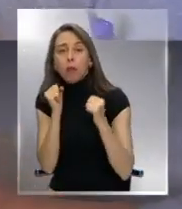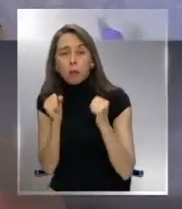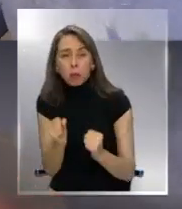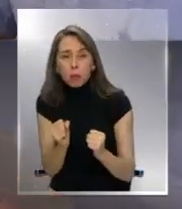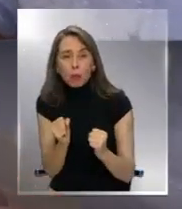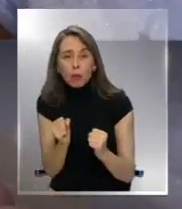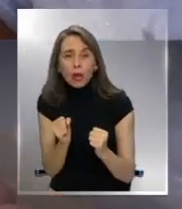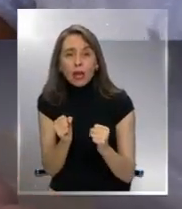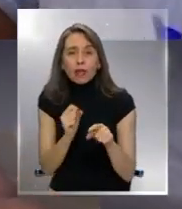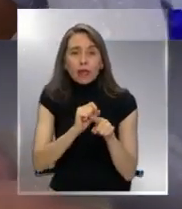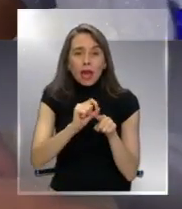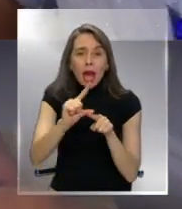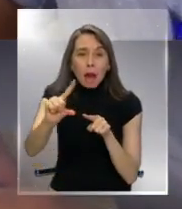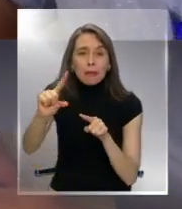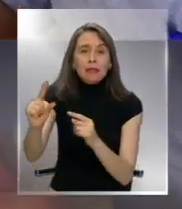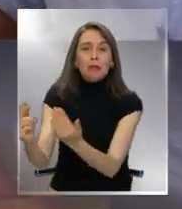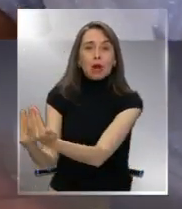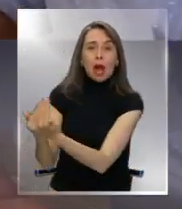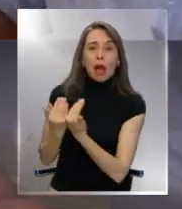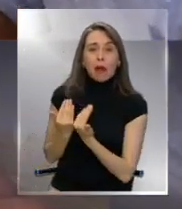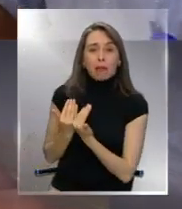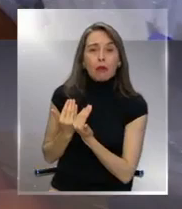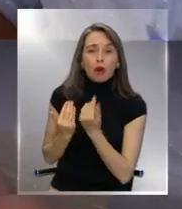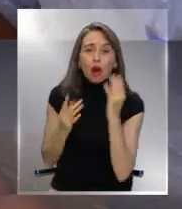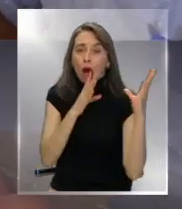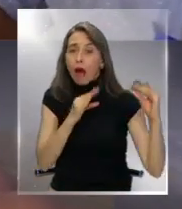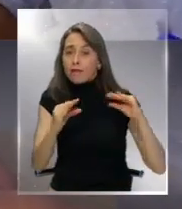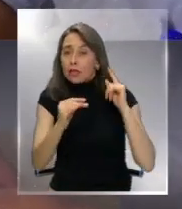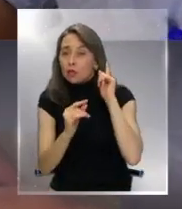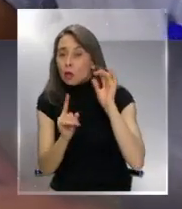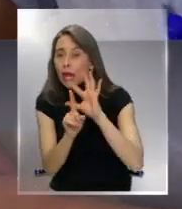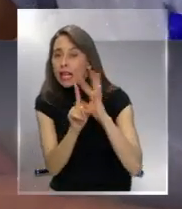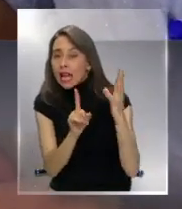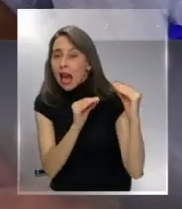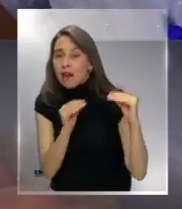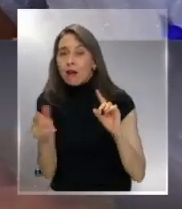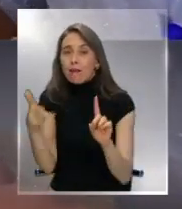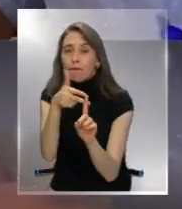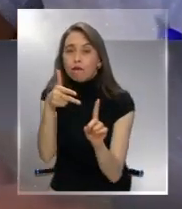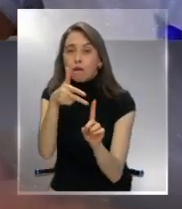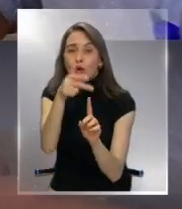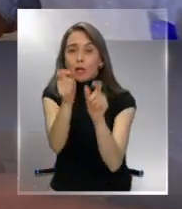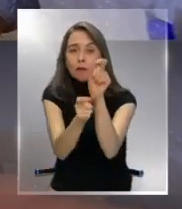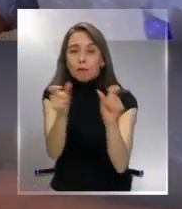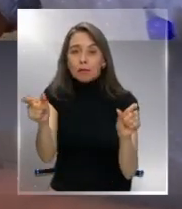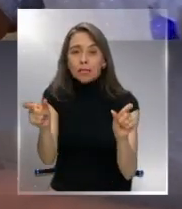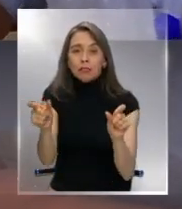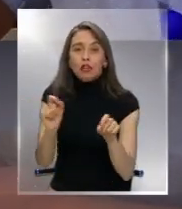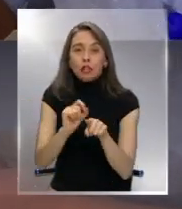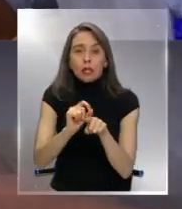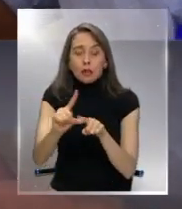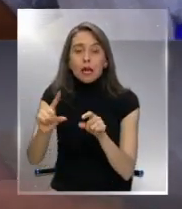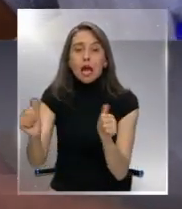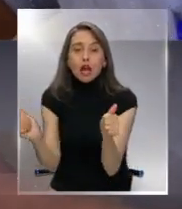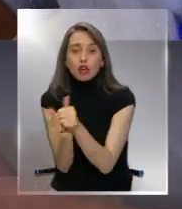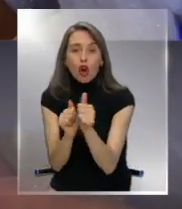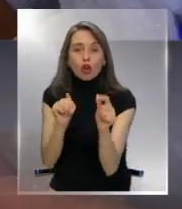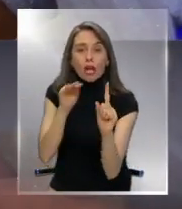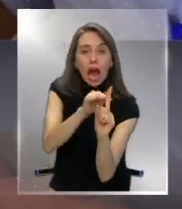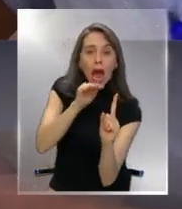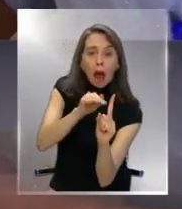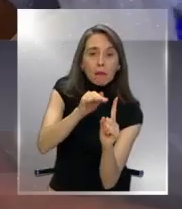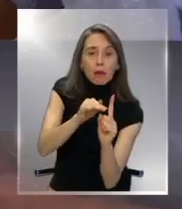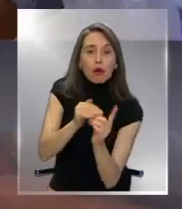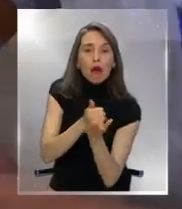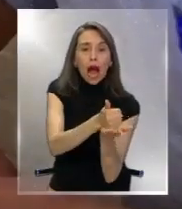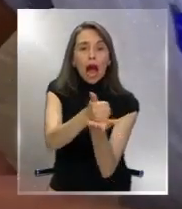desde un principio apoyando. Ajá. Puede estar molestando o haciendo bullying. Hay personas que están desde un principio apoyando y